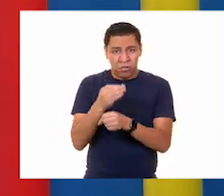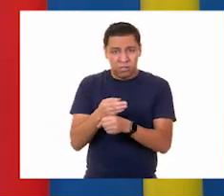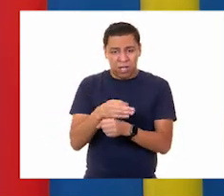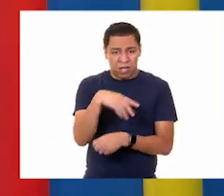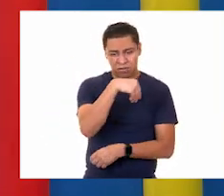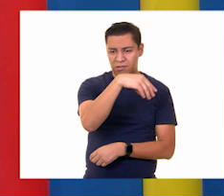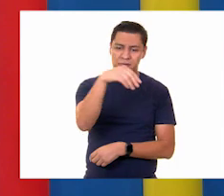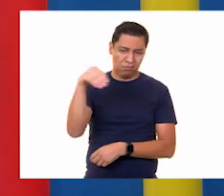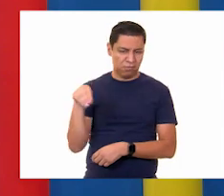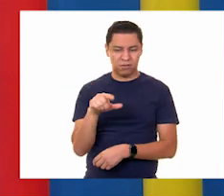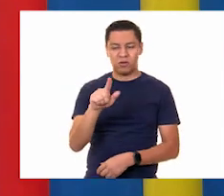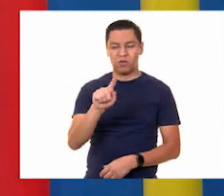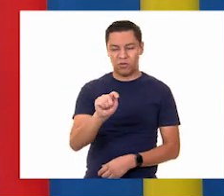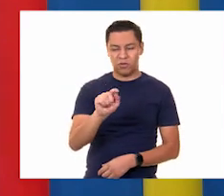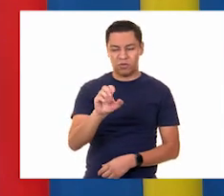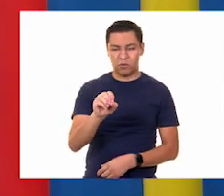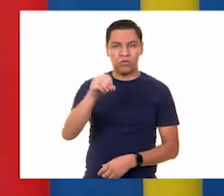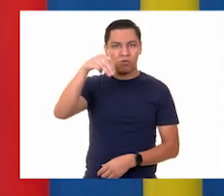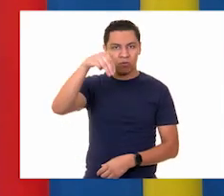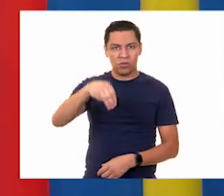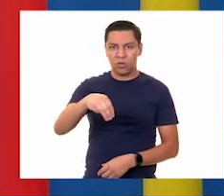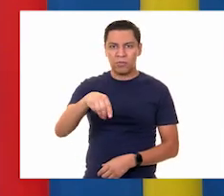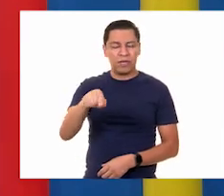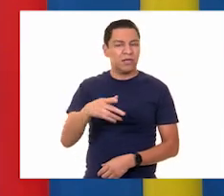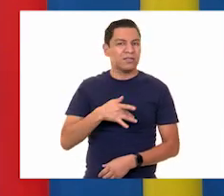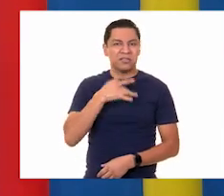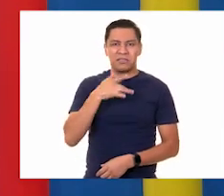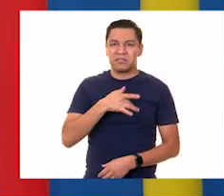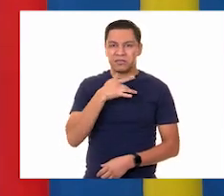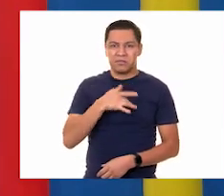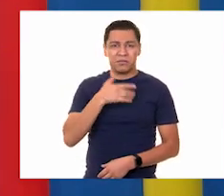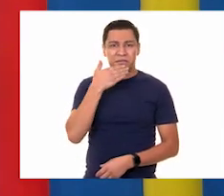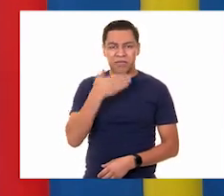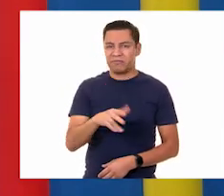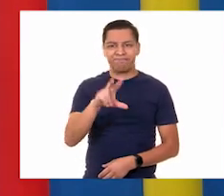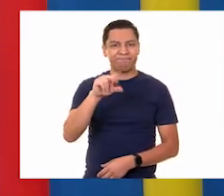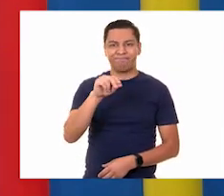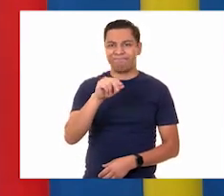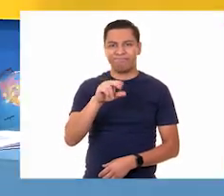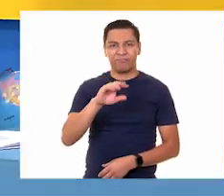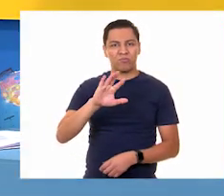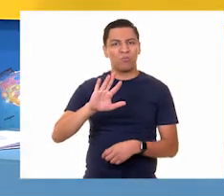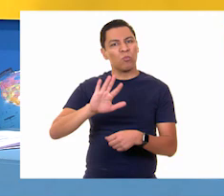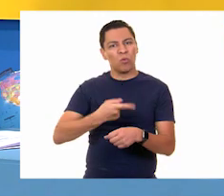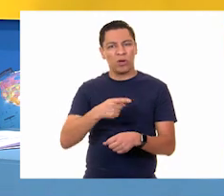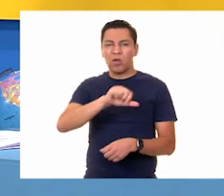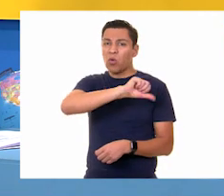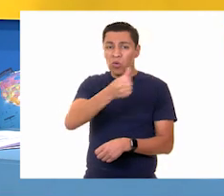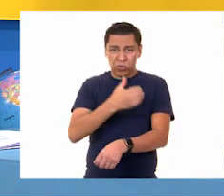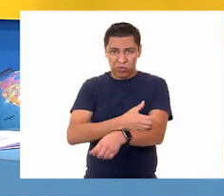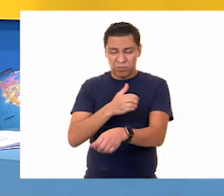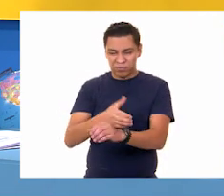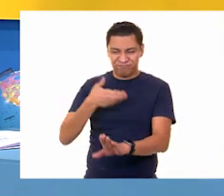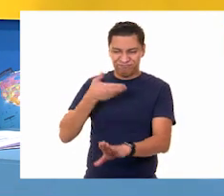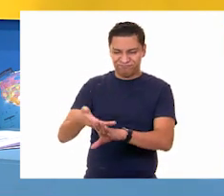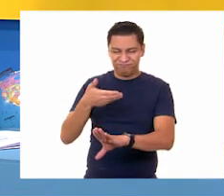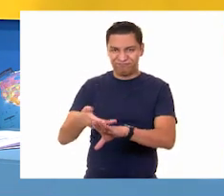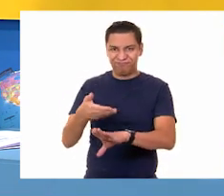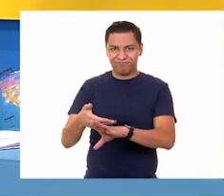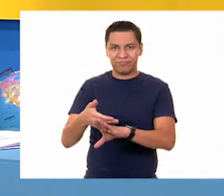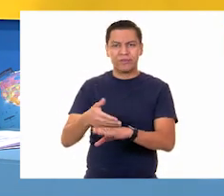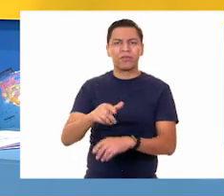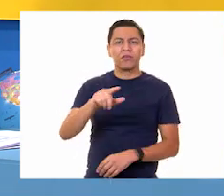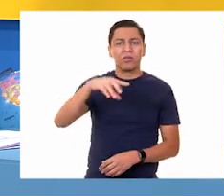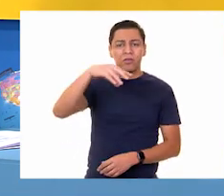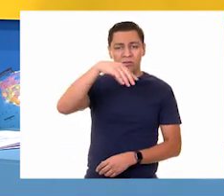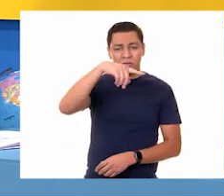que todo lo que platicaron sobre el acoso y lo que le tocó vivir a nuestro pobre Ton. Muy bien, pues Ton, te mando un saludo con